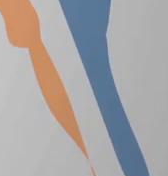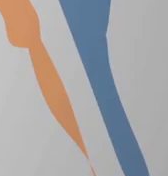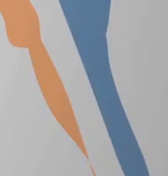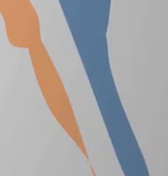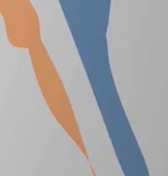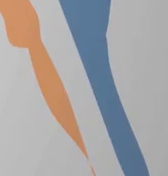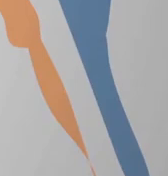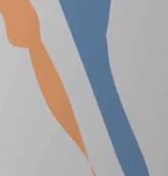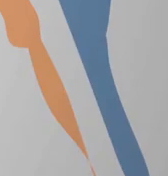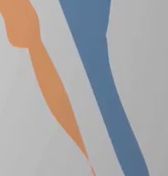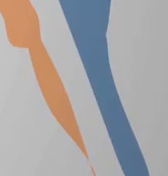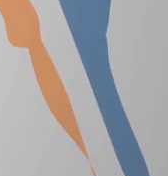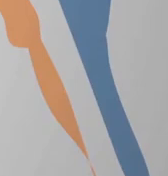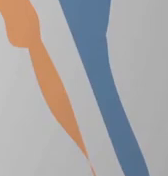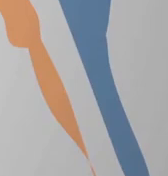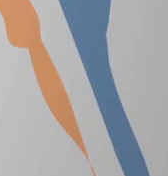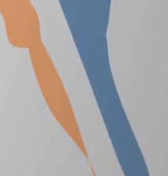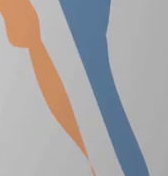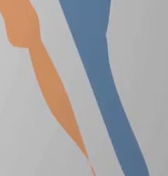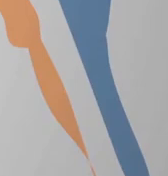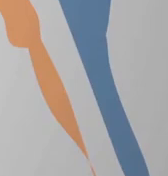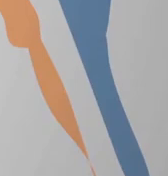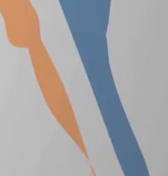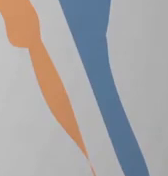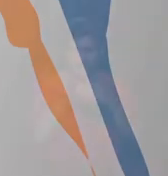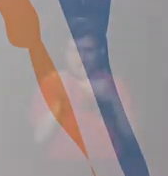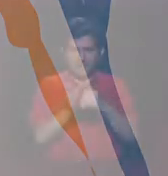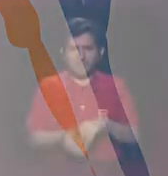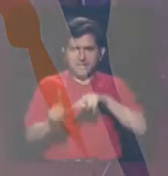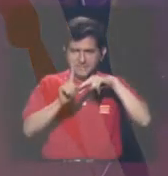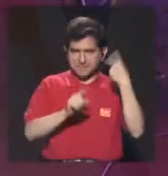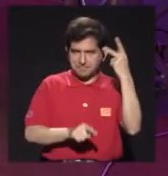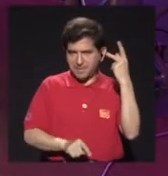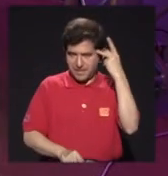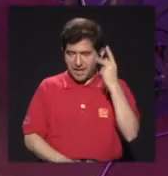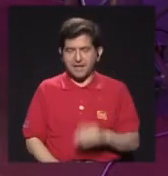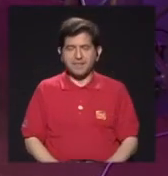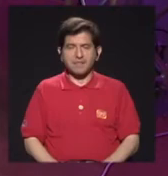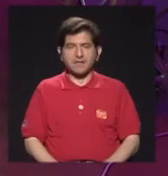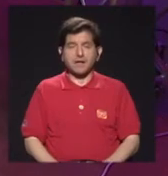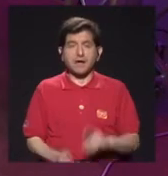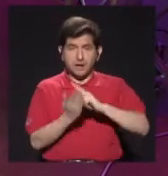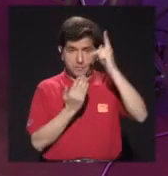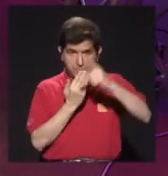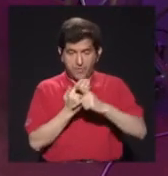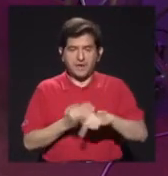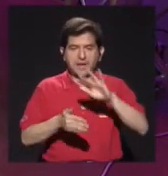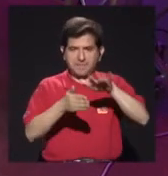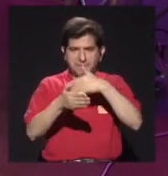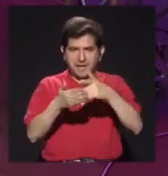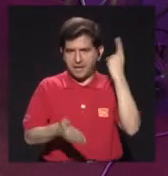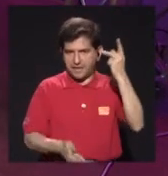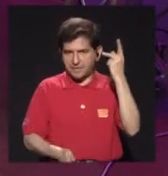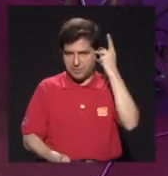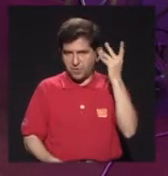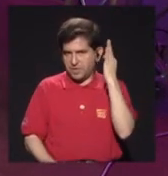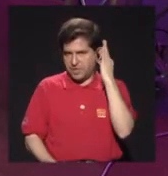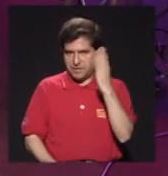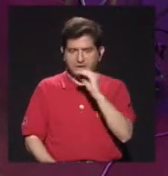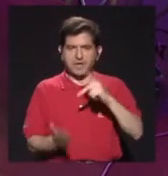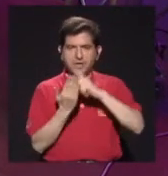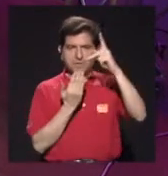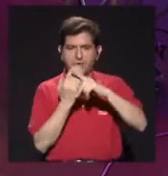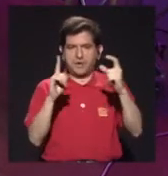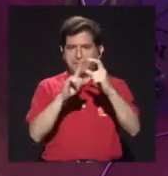buenas noches muchas gracias por acompañarnos de nuevo a miradas políticas una coproducción de la agenda política de mujeres y palabra de